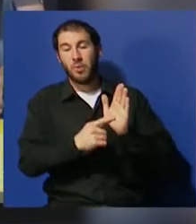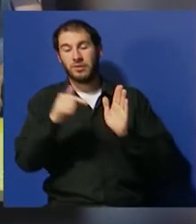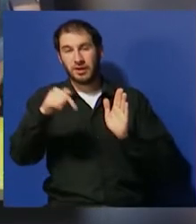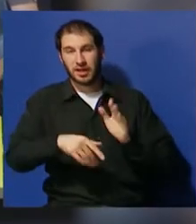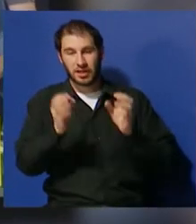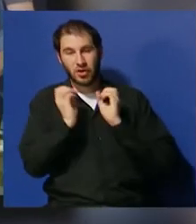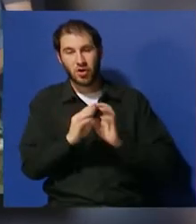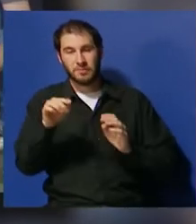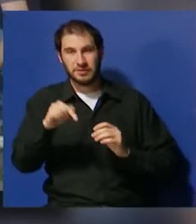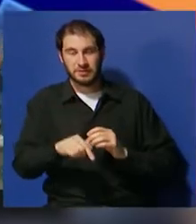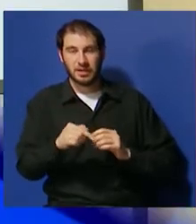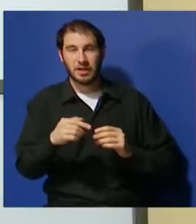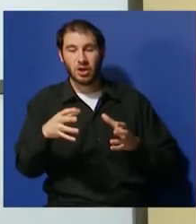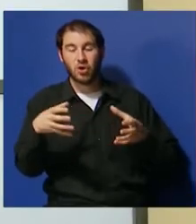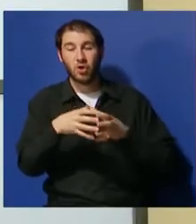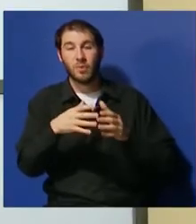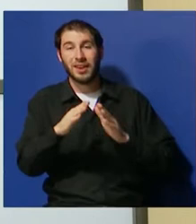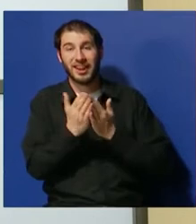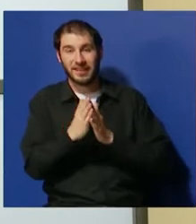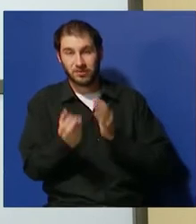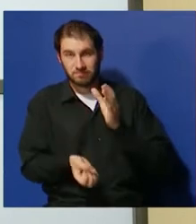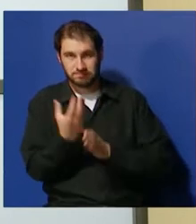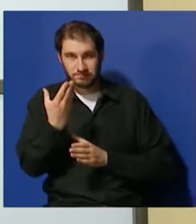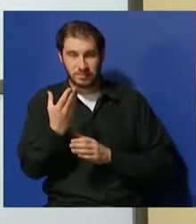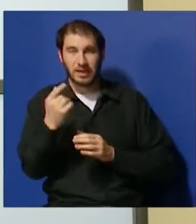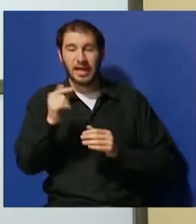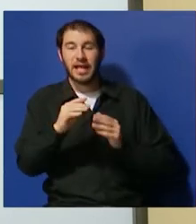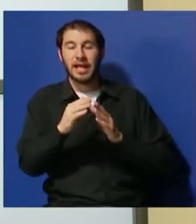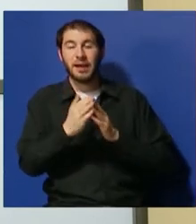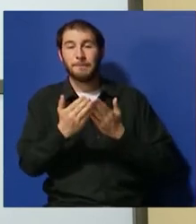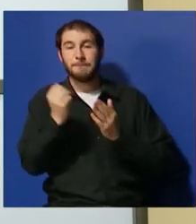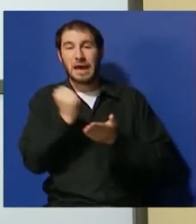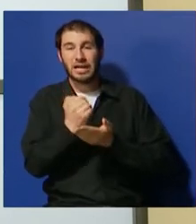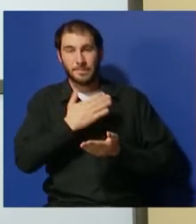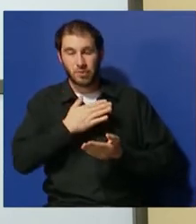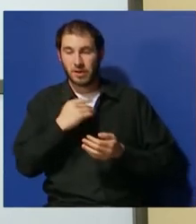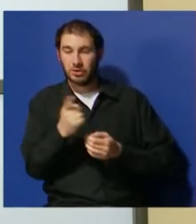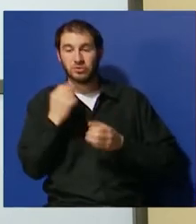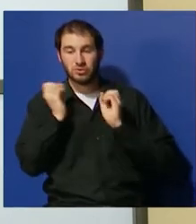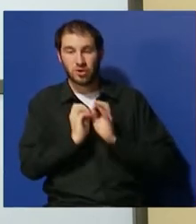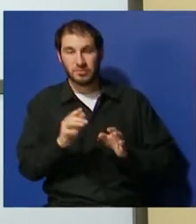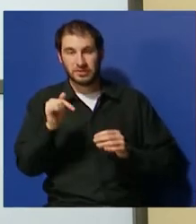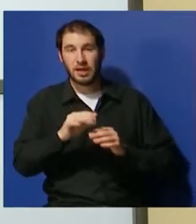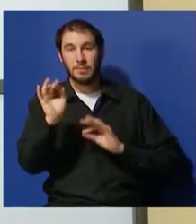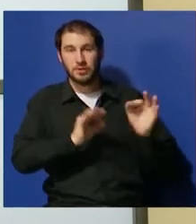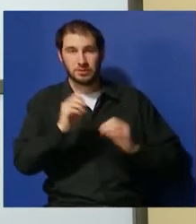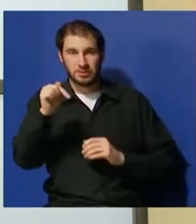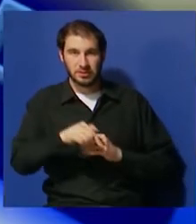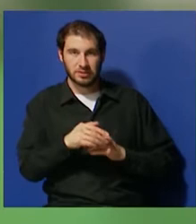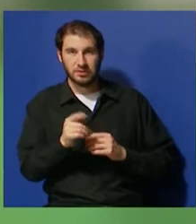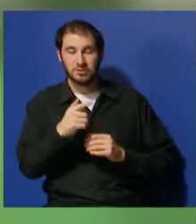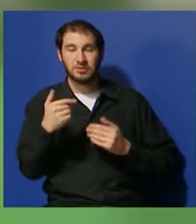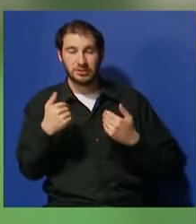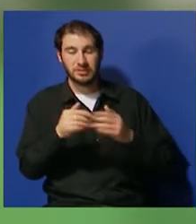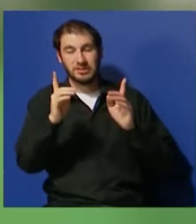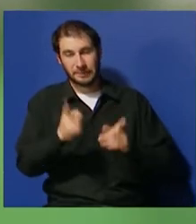es el lanzamiento de la cooperativa del libro, que es la editorial propia con la que estamos lanzando este proyecto y con el cual